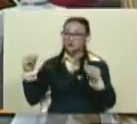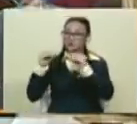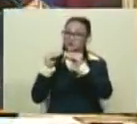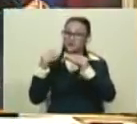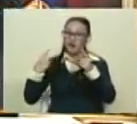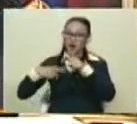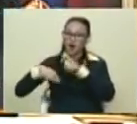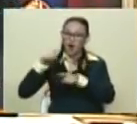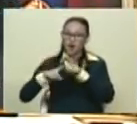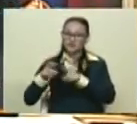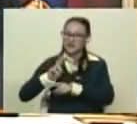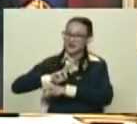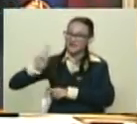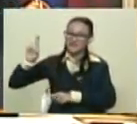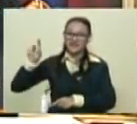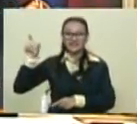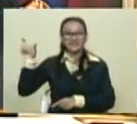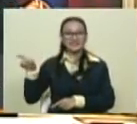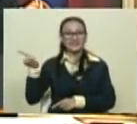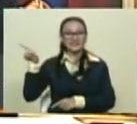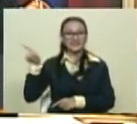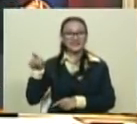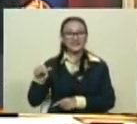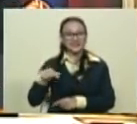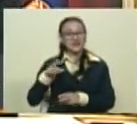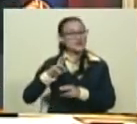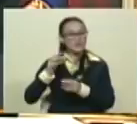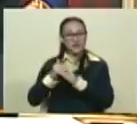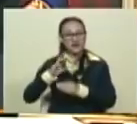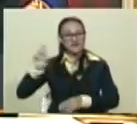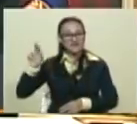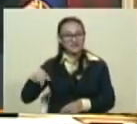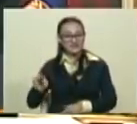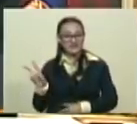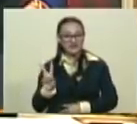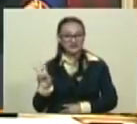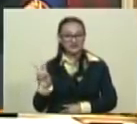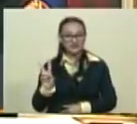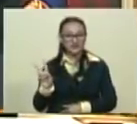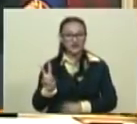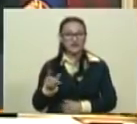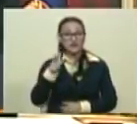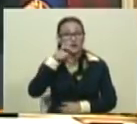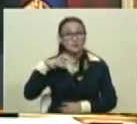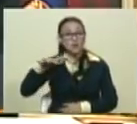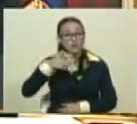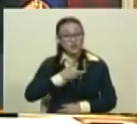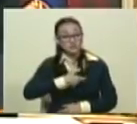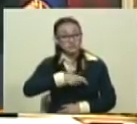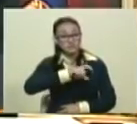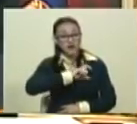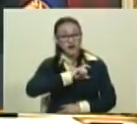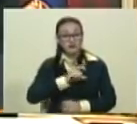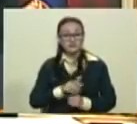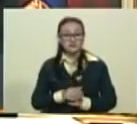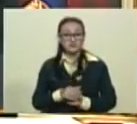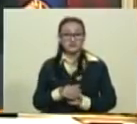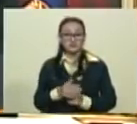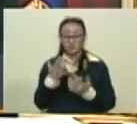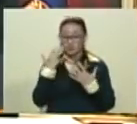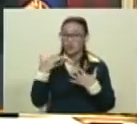tan rebeldes los catalanes y tan rebeldes los venezolanos. ¿Ah? Y al pueblo de España, al cual